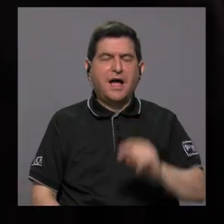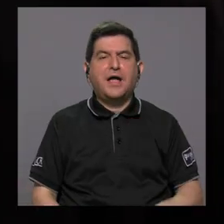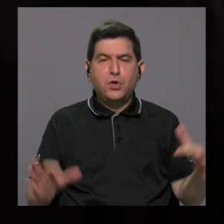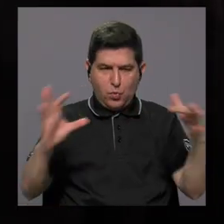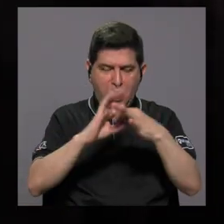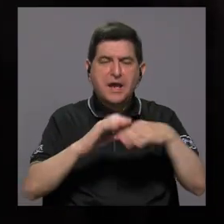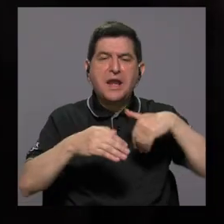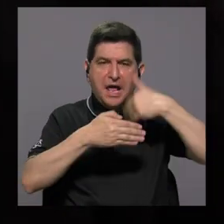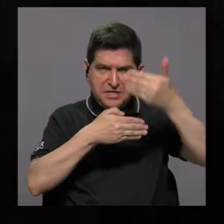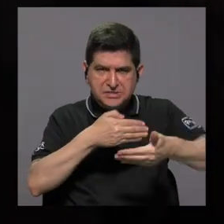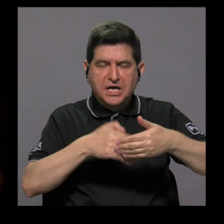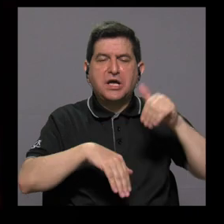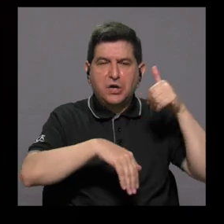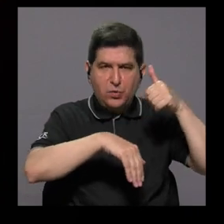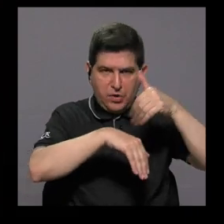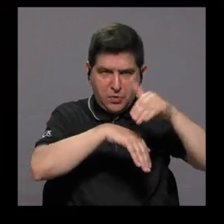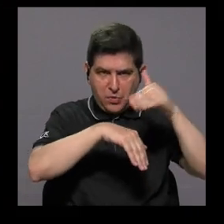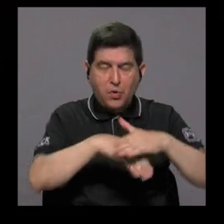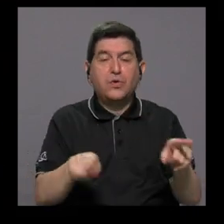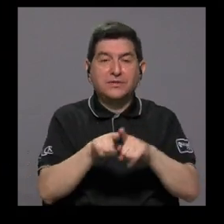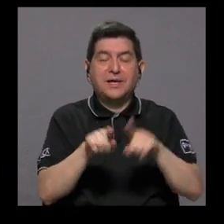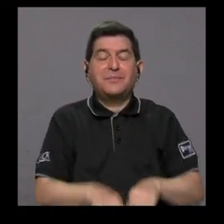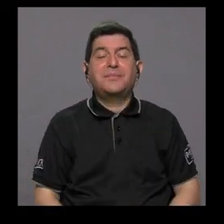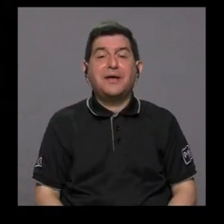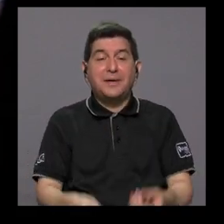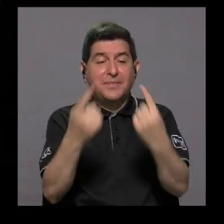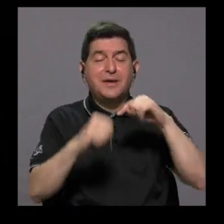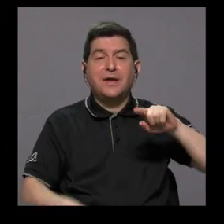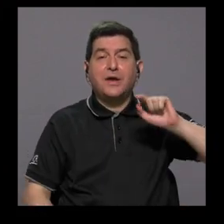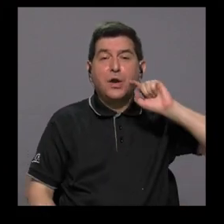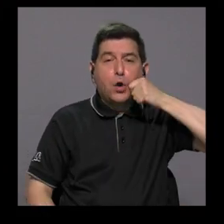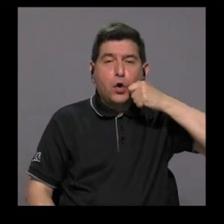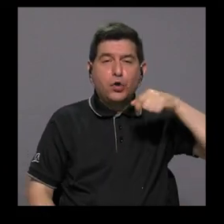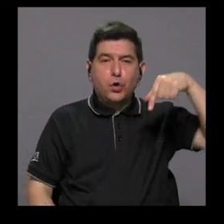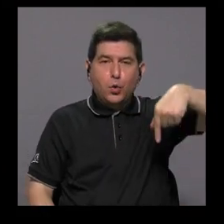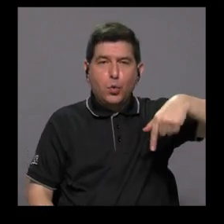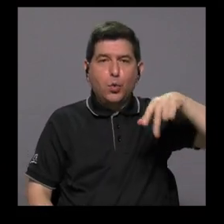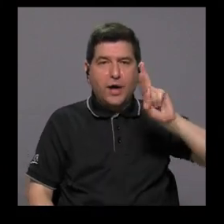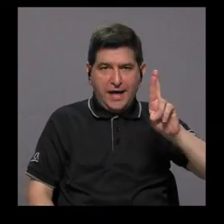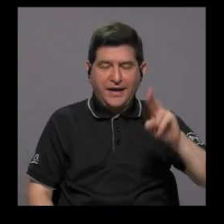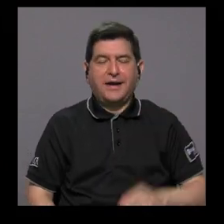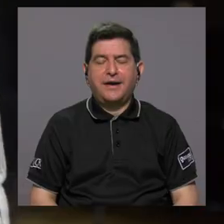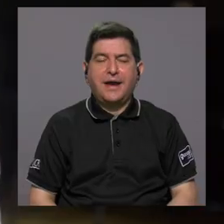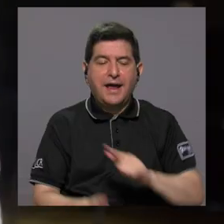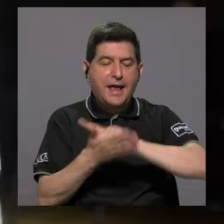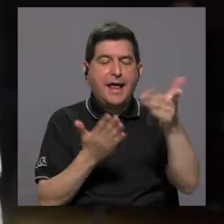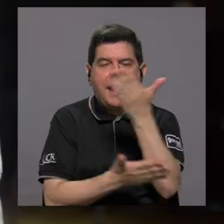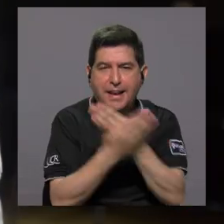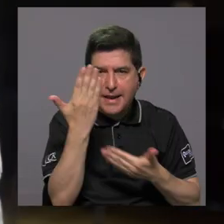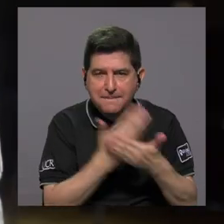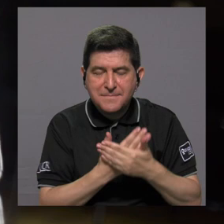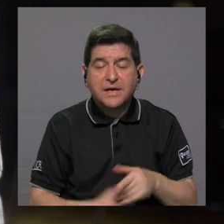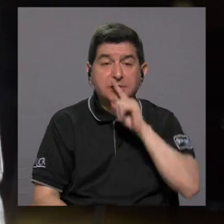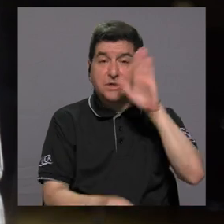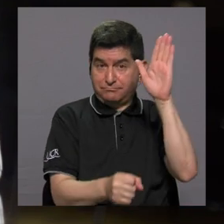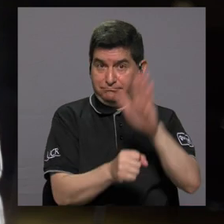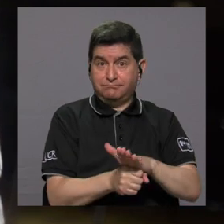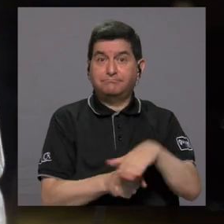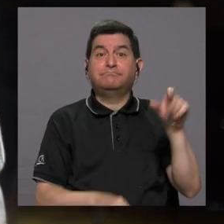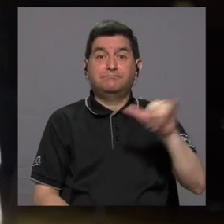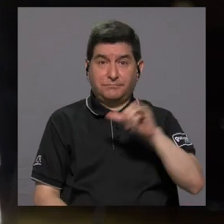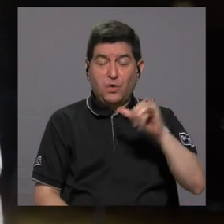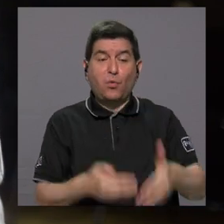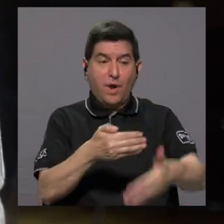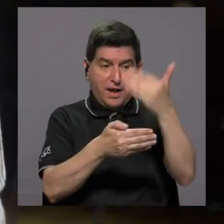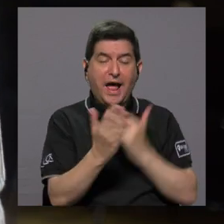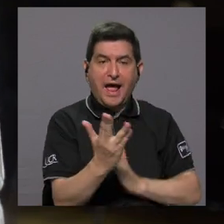pasando. También hay que venir con el código QR, el lavado de manos, todo el protocolo también que se